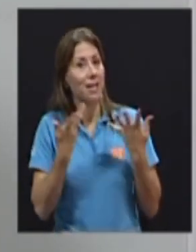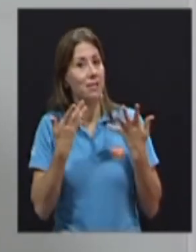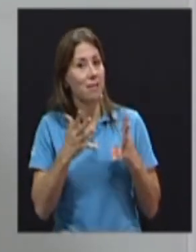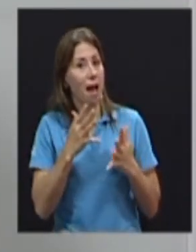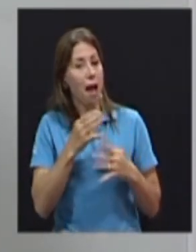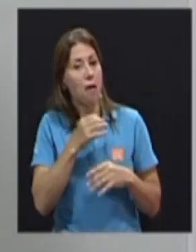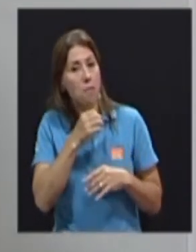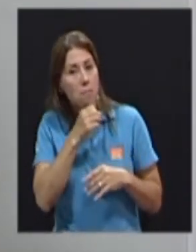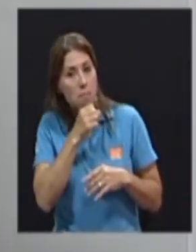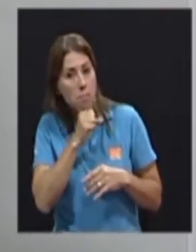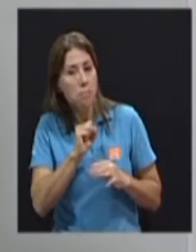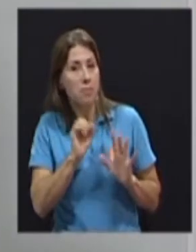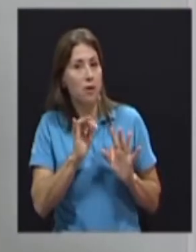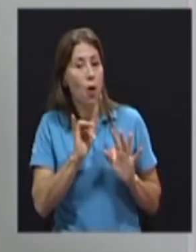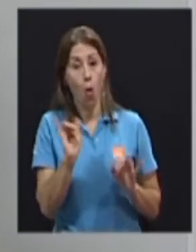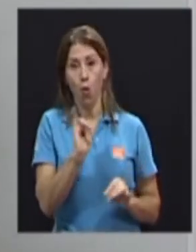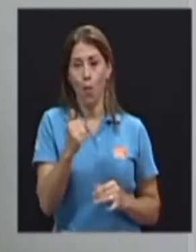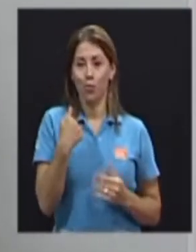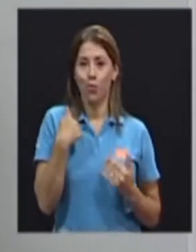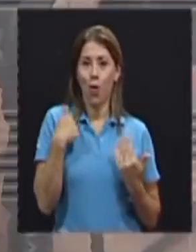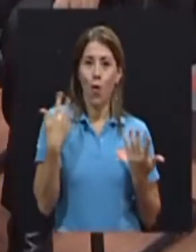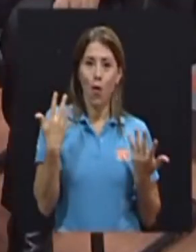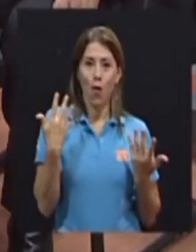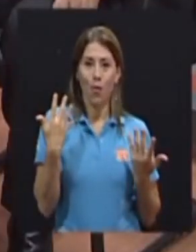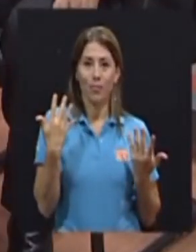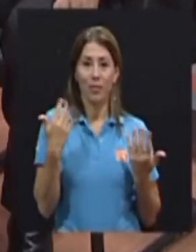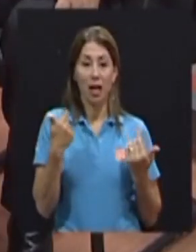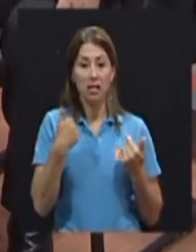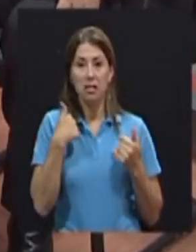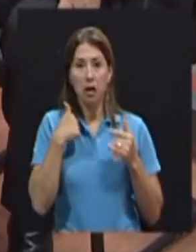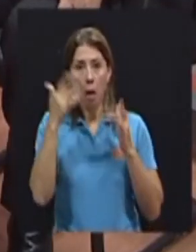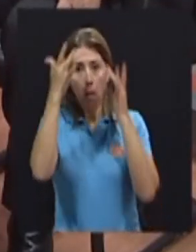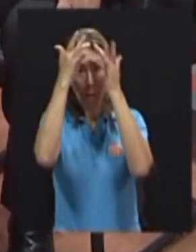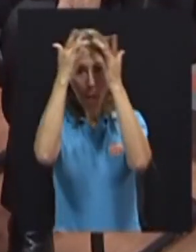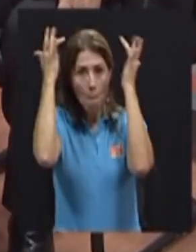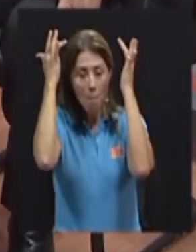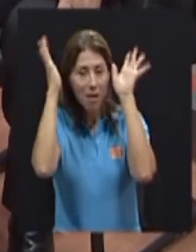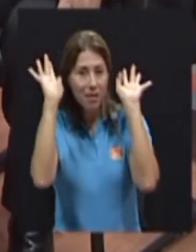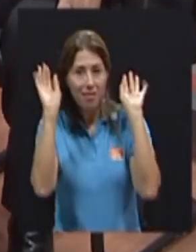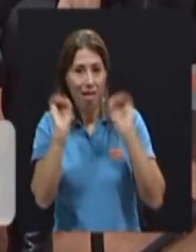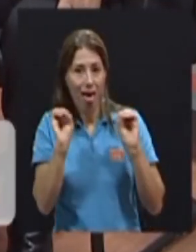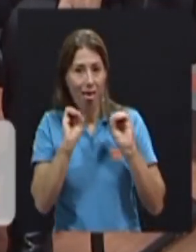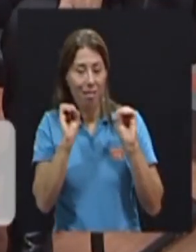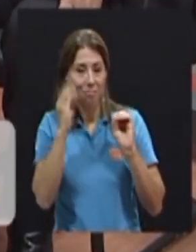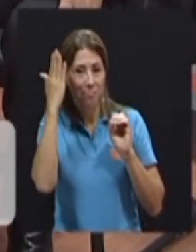y los que como yo ya no tenemos canas que peinar,